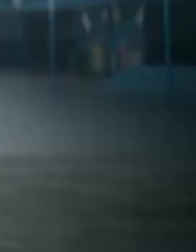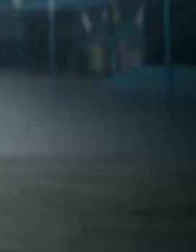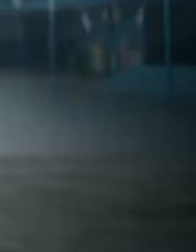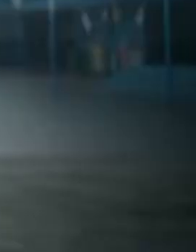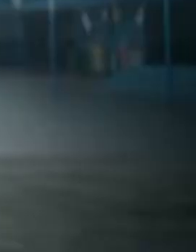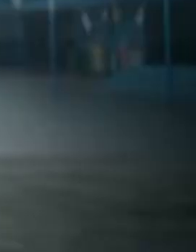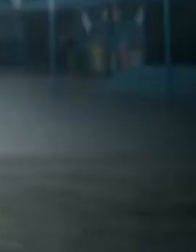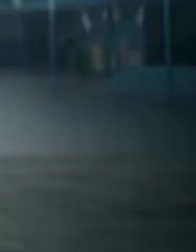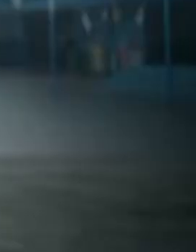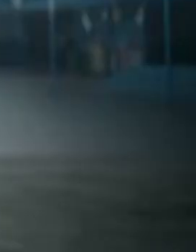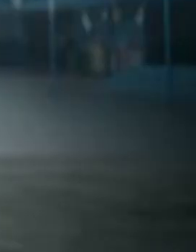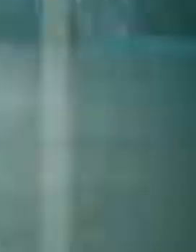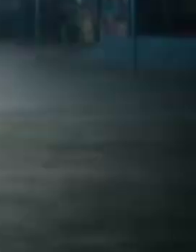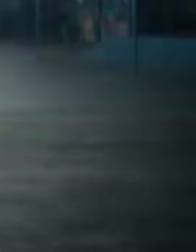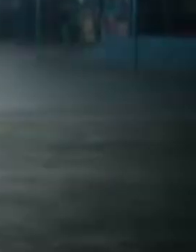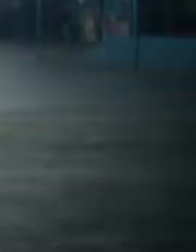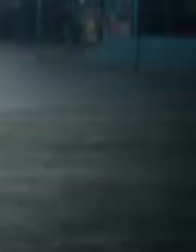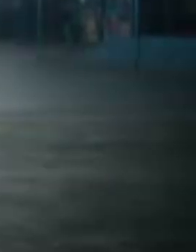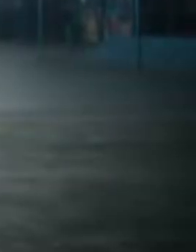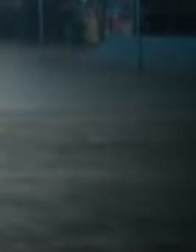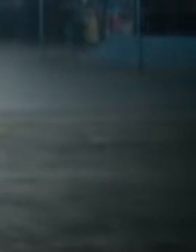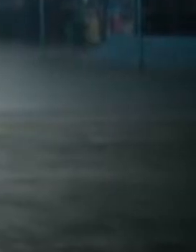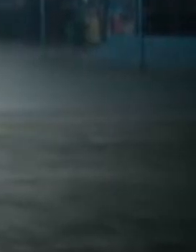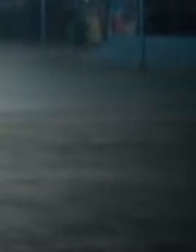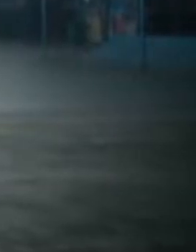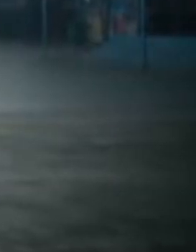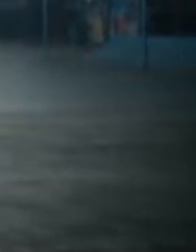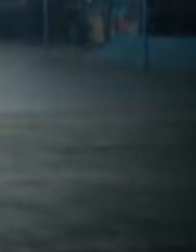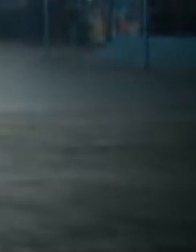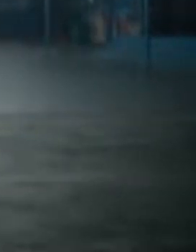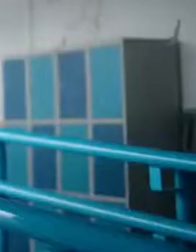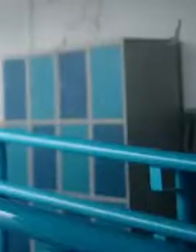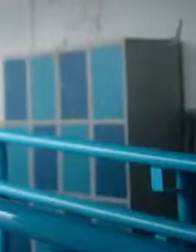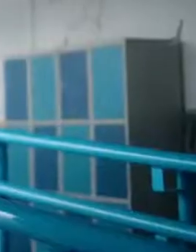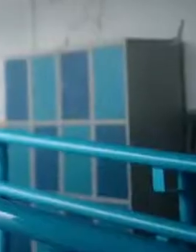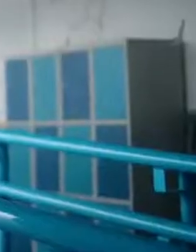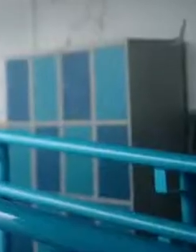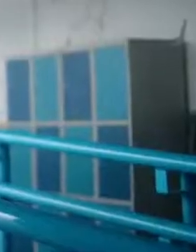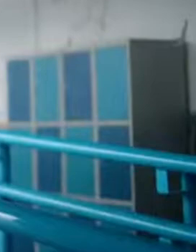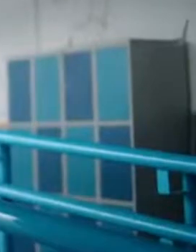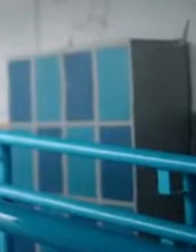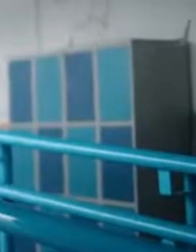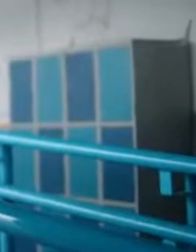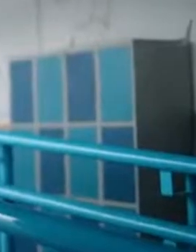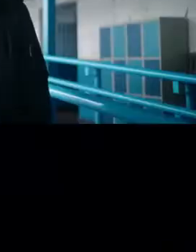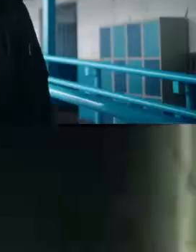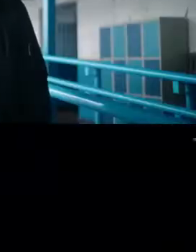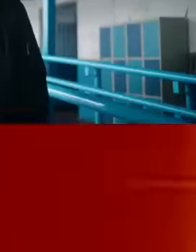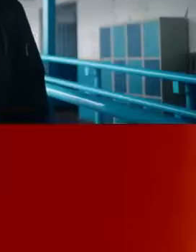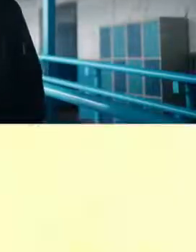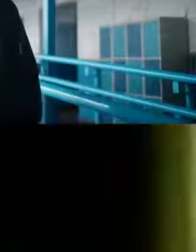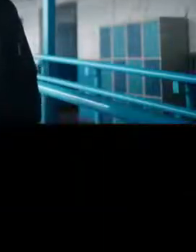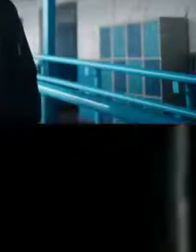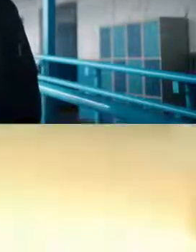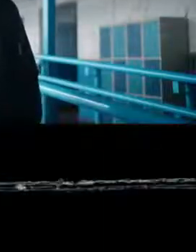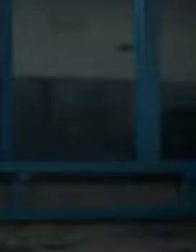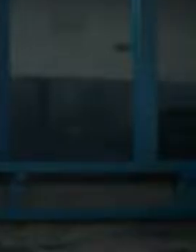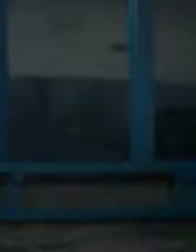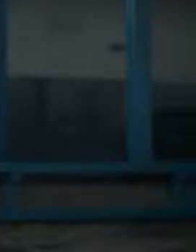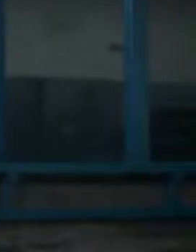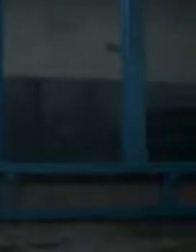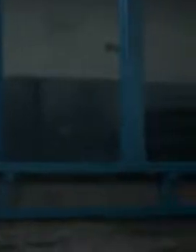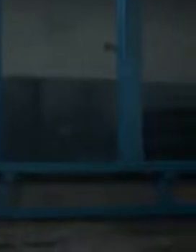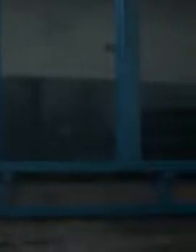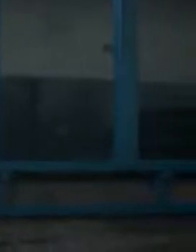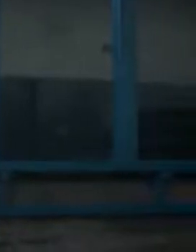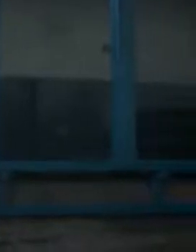que no les digan que no pueden. Soy Fernanda Ponce, tengo 17 años. Soy Matías Osorio, tengo 17 años y yo quiero ser profesor. Ser profe.